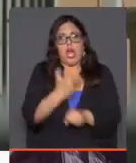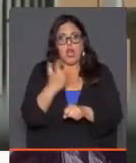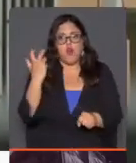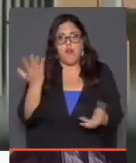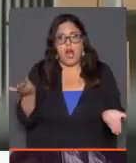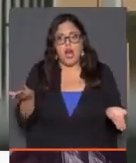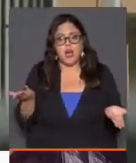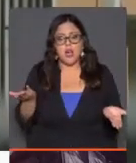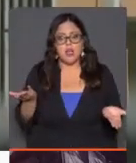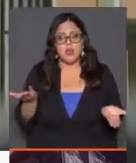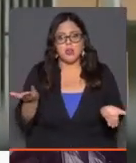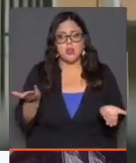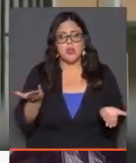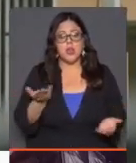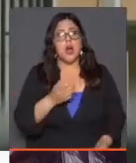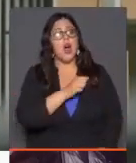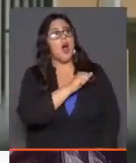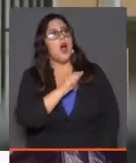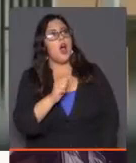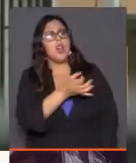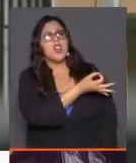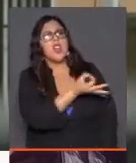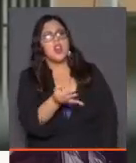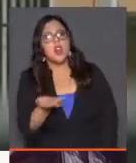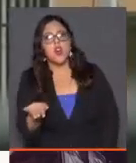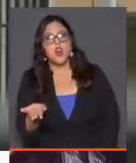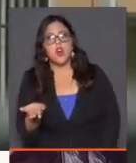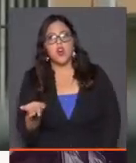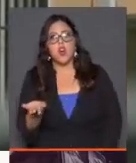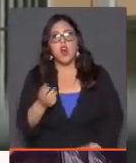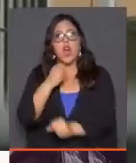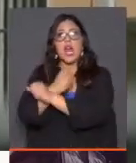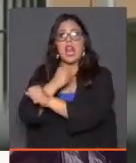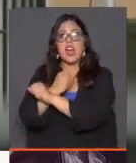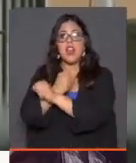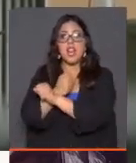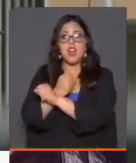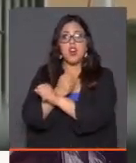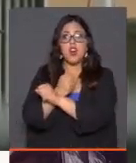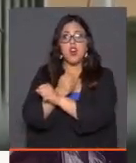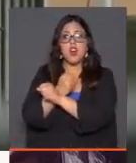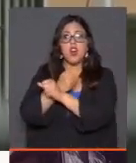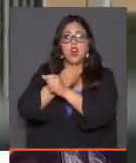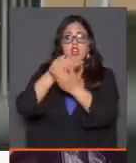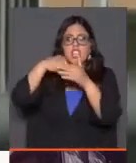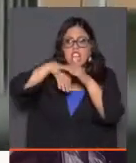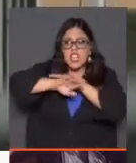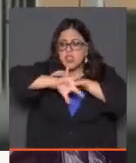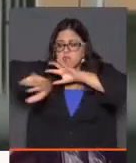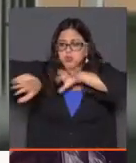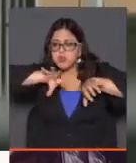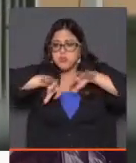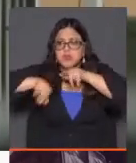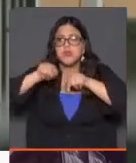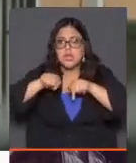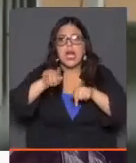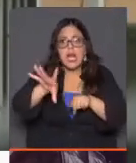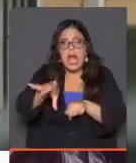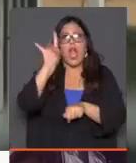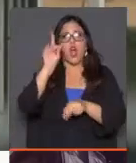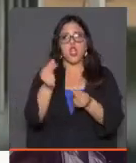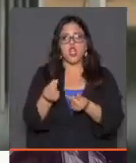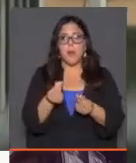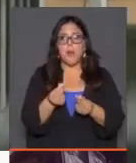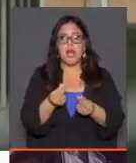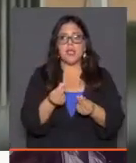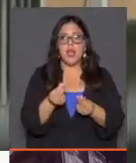pues. Ah, ¿y qué le dijo? Los pacos le giraron allá adentro y le encontraron la plata. Ya. Algo